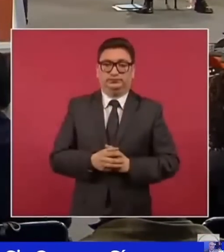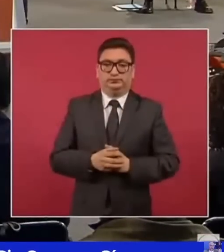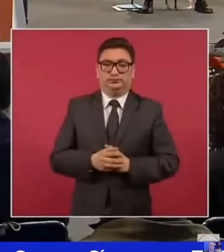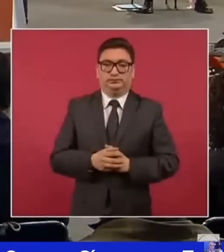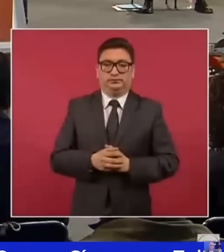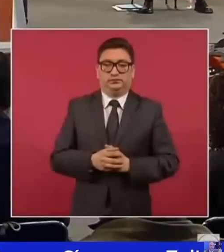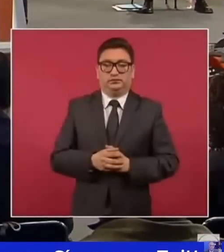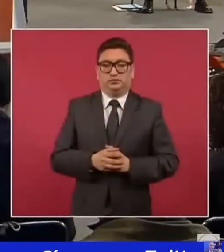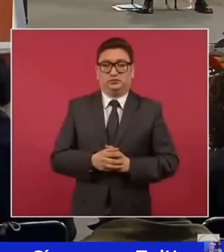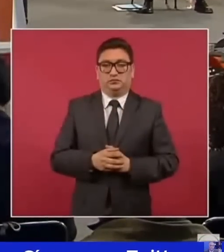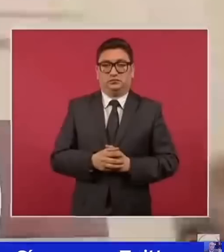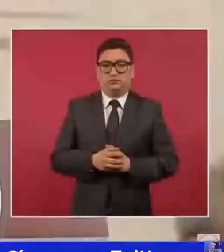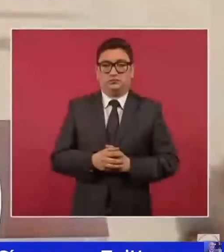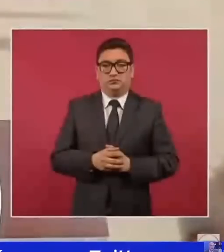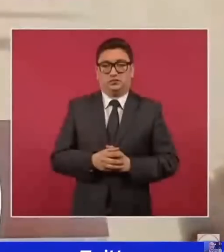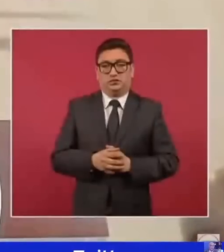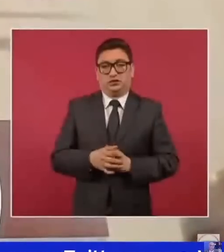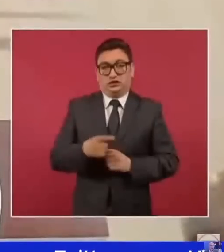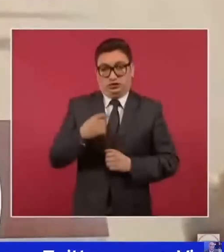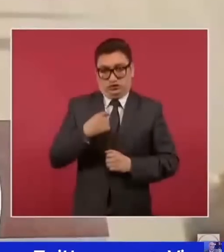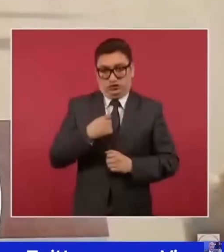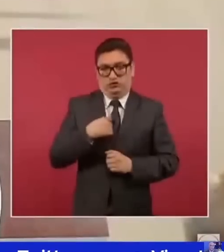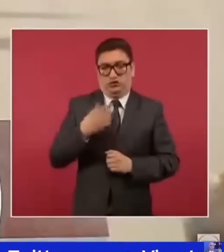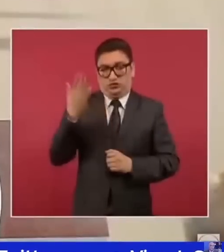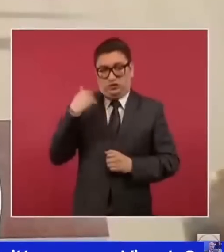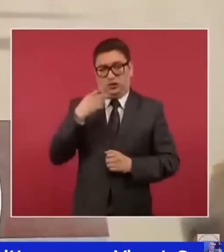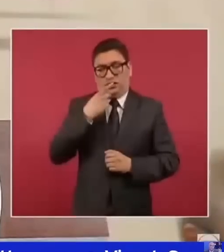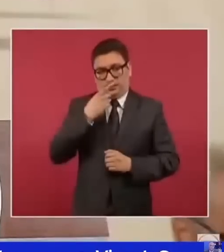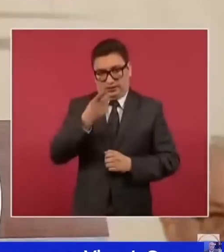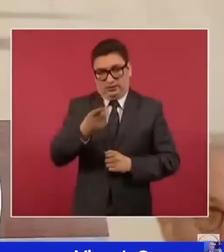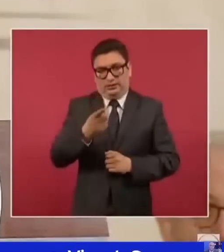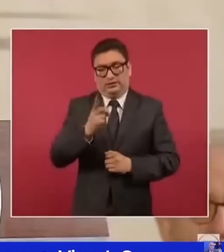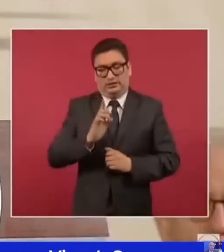y yo lo dije en mi toma de posición,